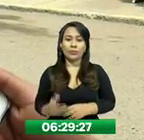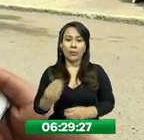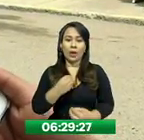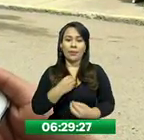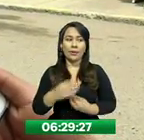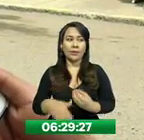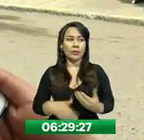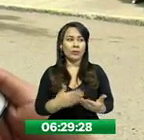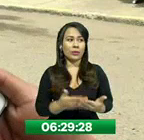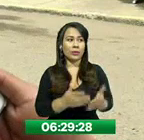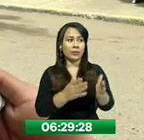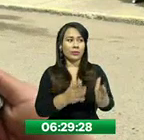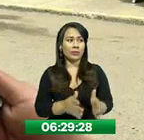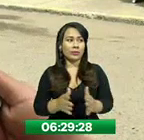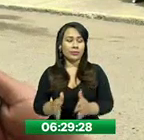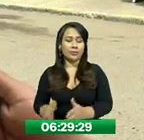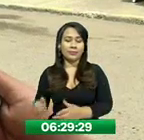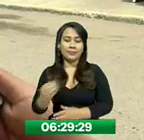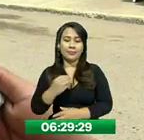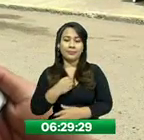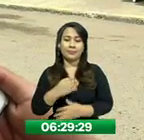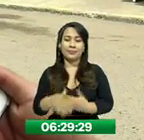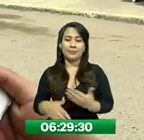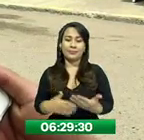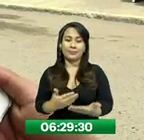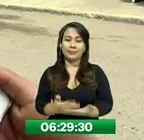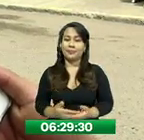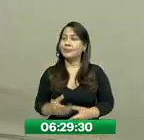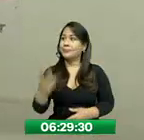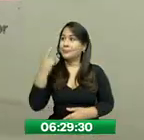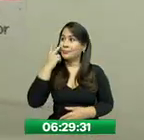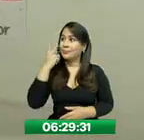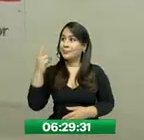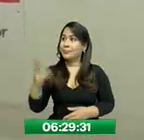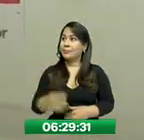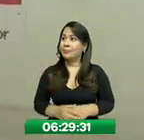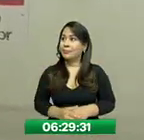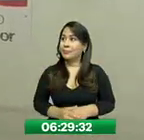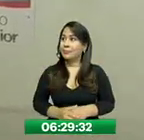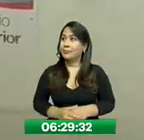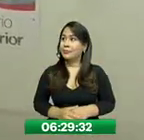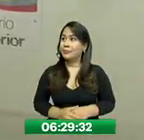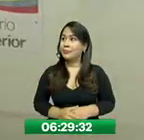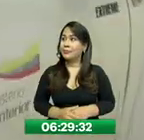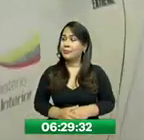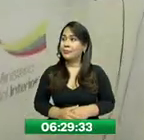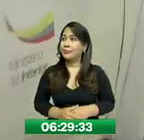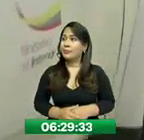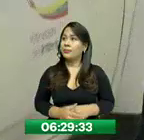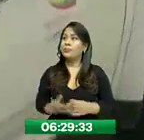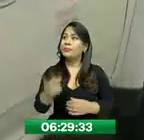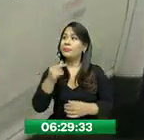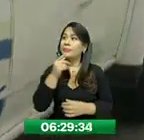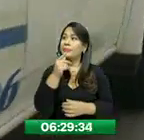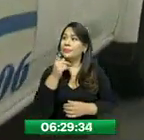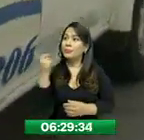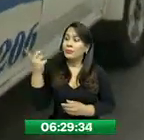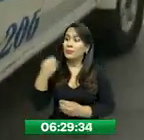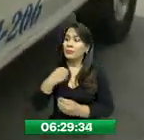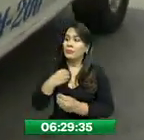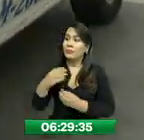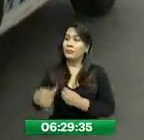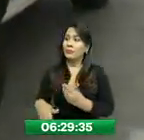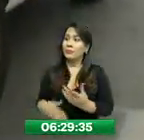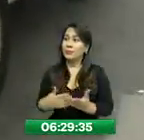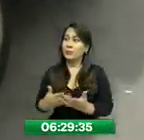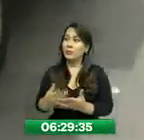evaluado en este momento por oftalmología y traumatología, ya hizo la inmovilización del miembro. El hijo de la víctima fue detenido por la policía cuando intentaba